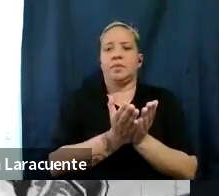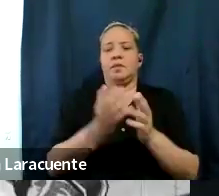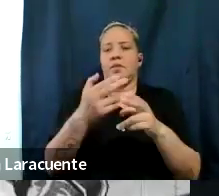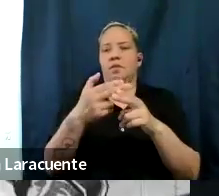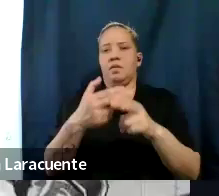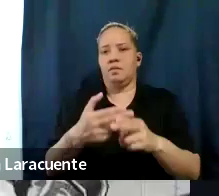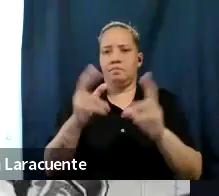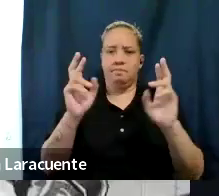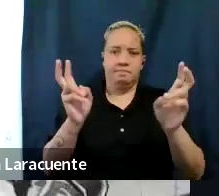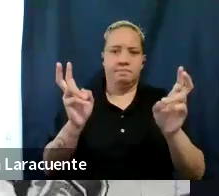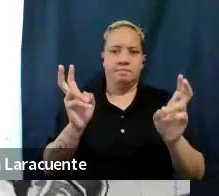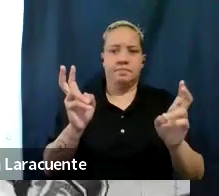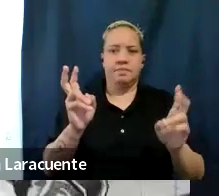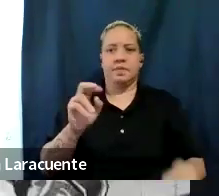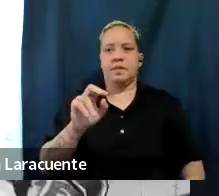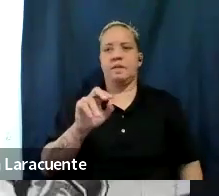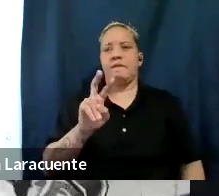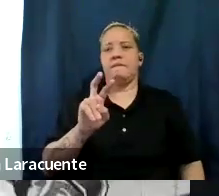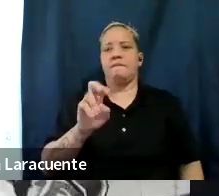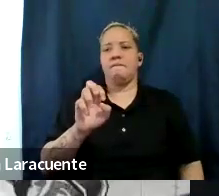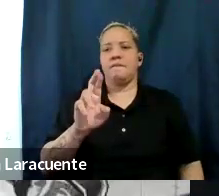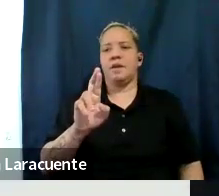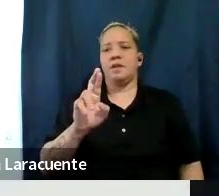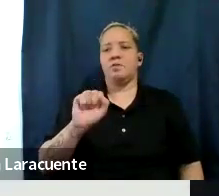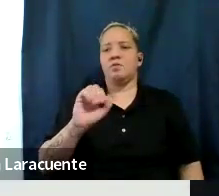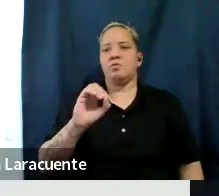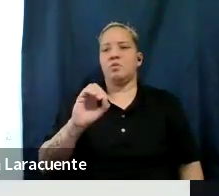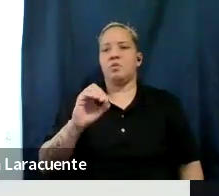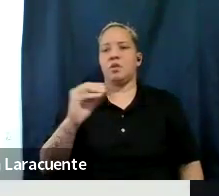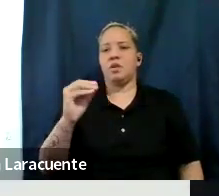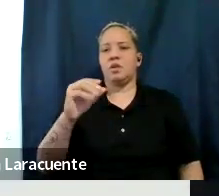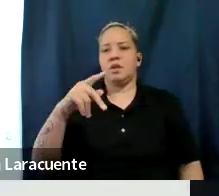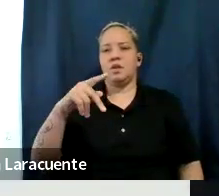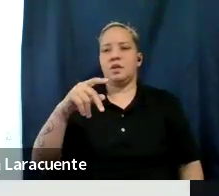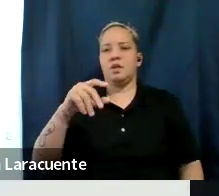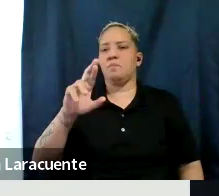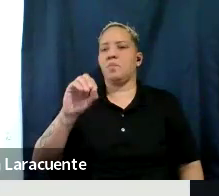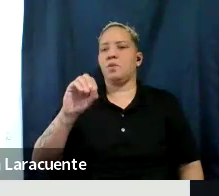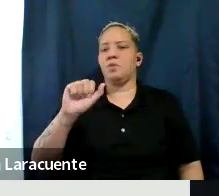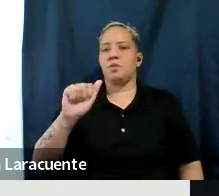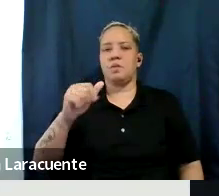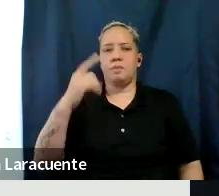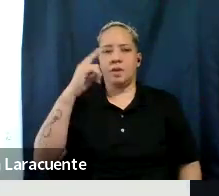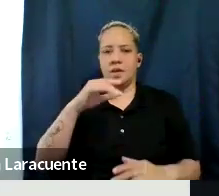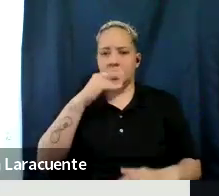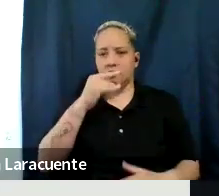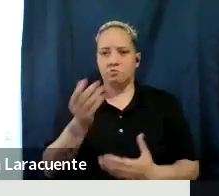va a titular Verso y prosa para niños. Tienen ahí ustedes una imagen en la